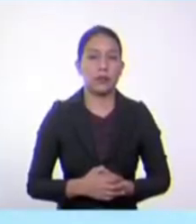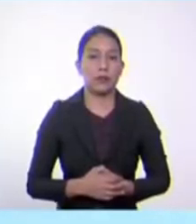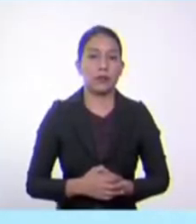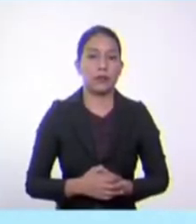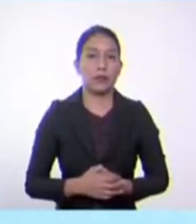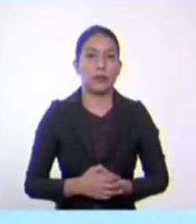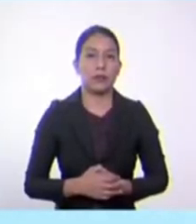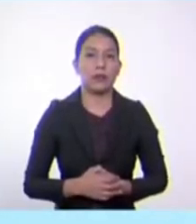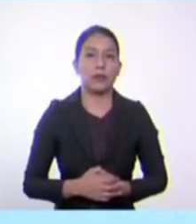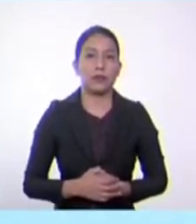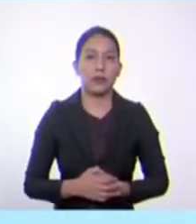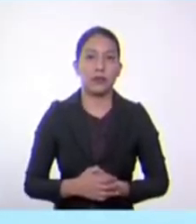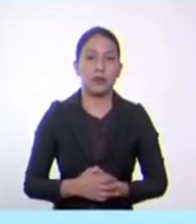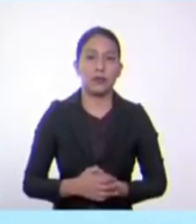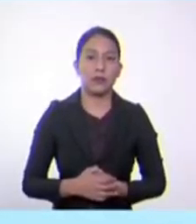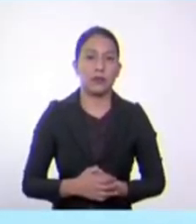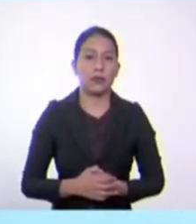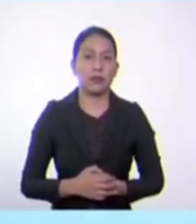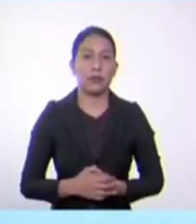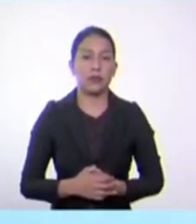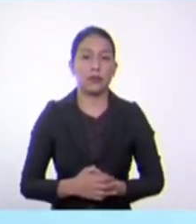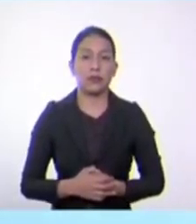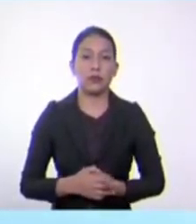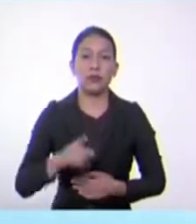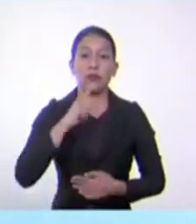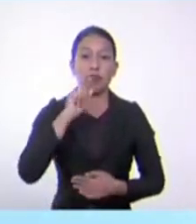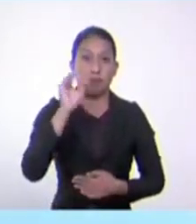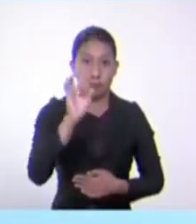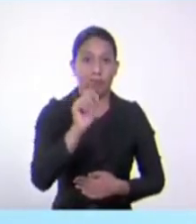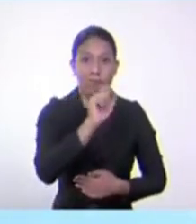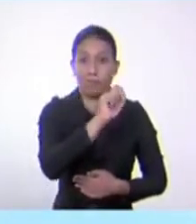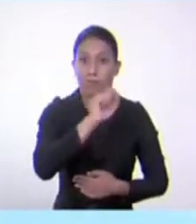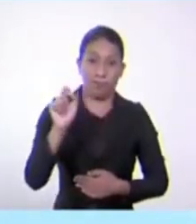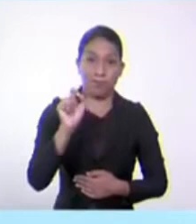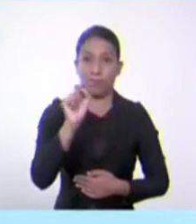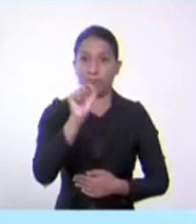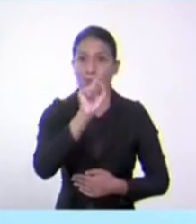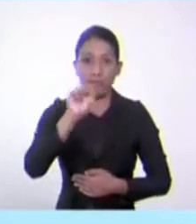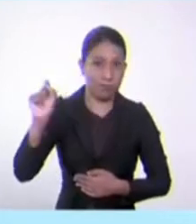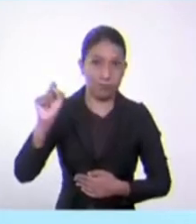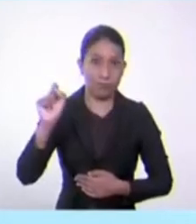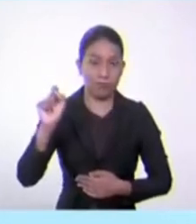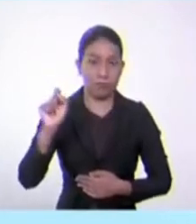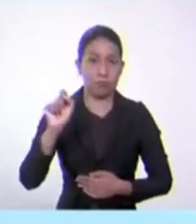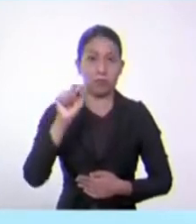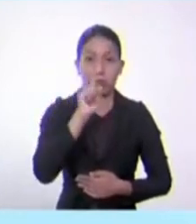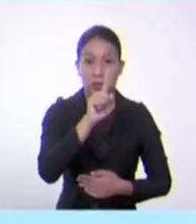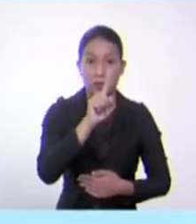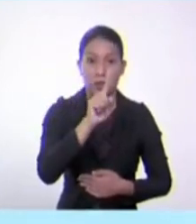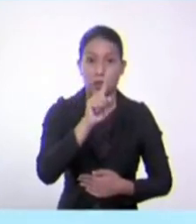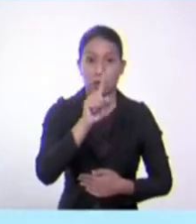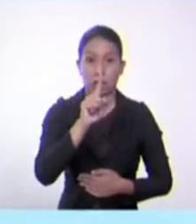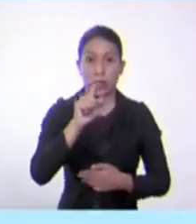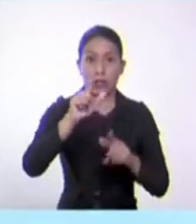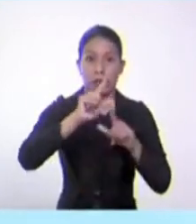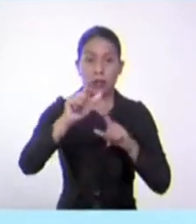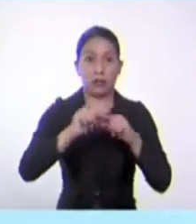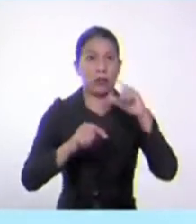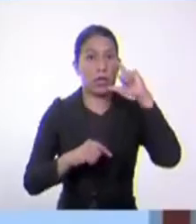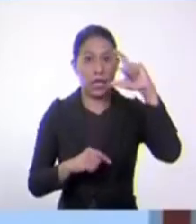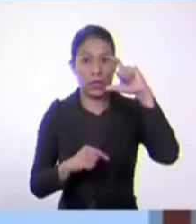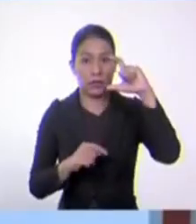La nomenclatura dice subrayados, género y especie y primera letra del género en